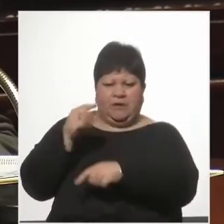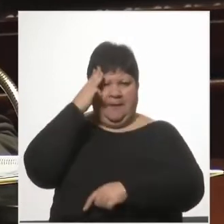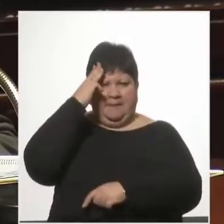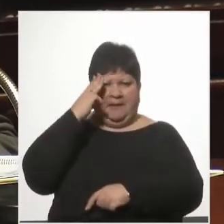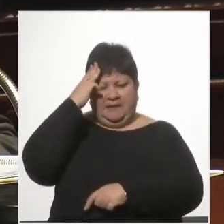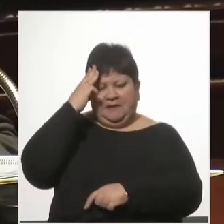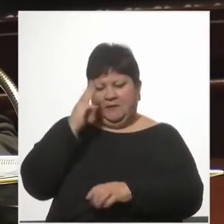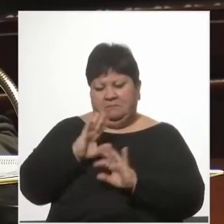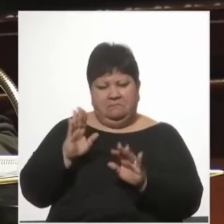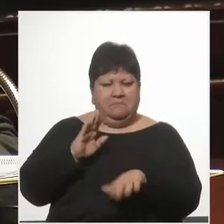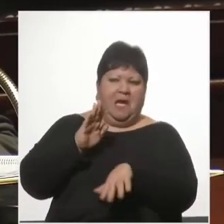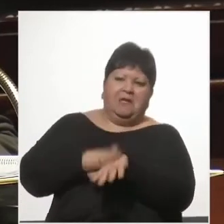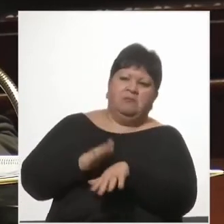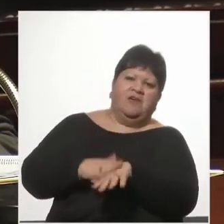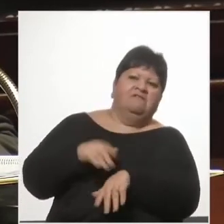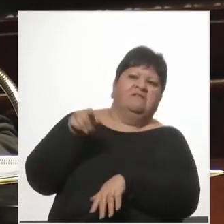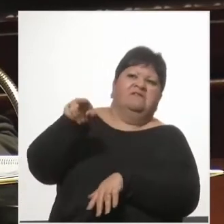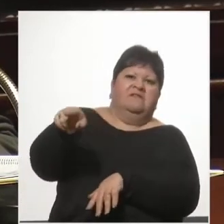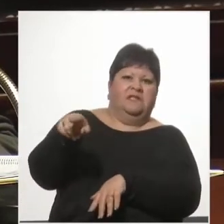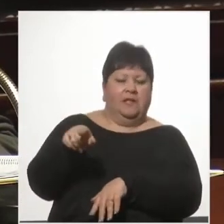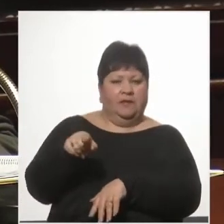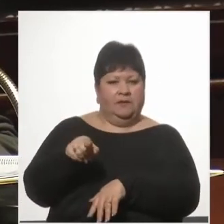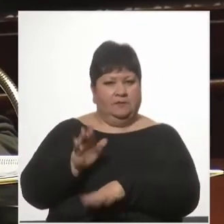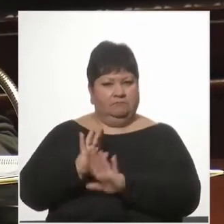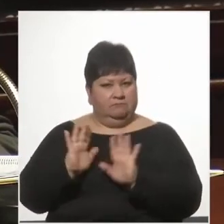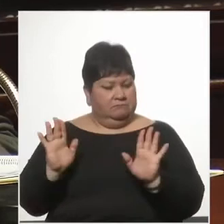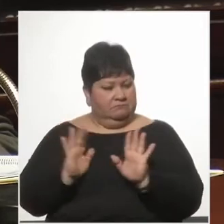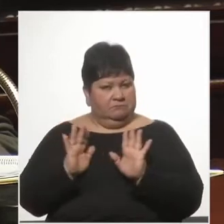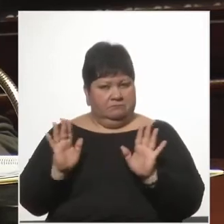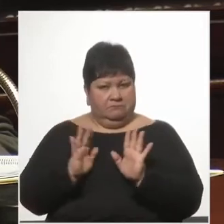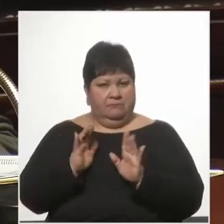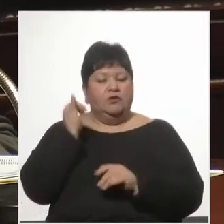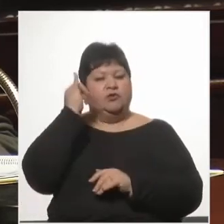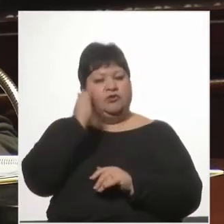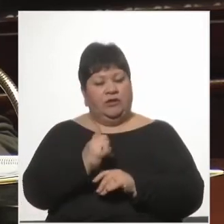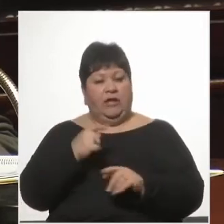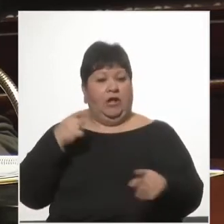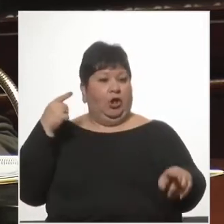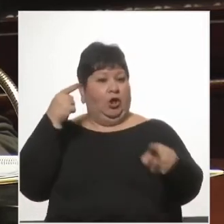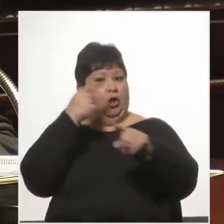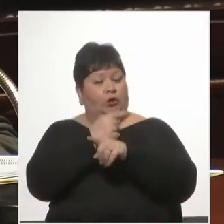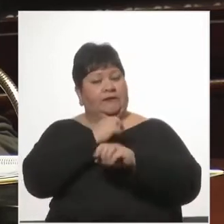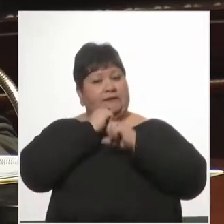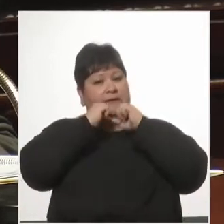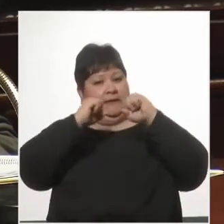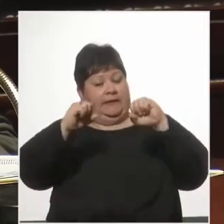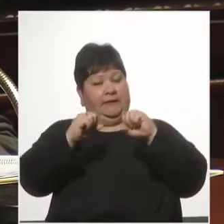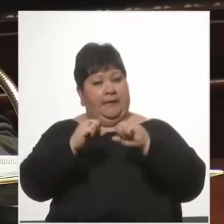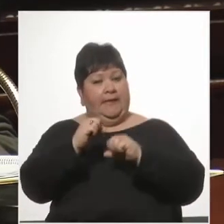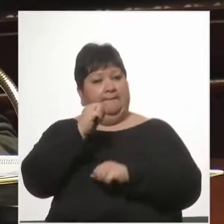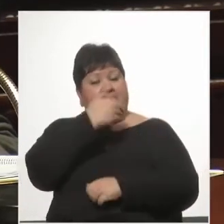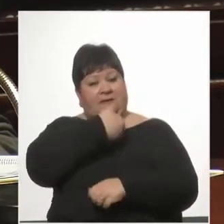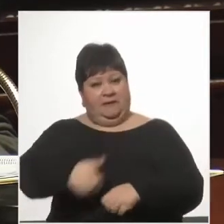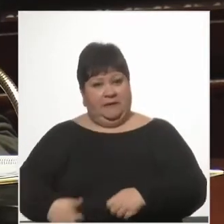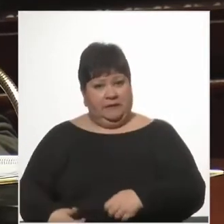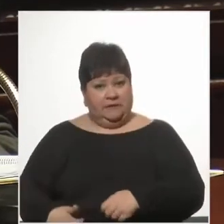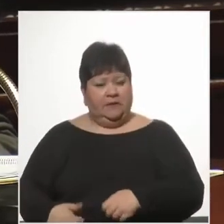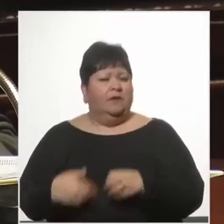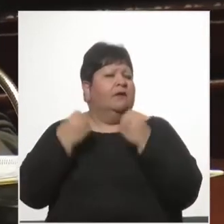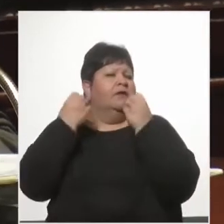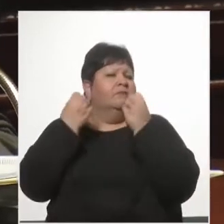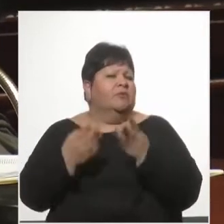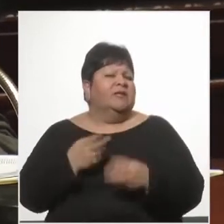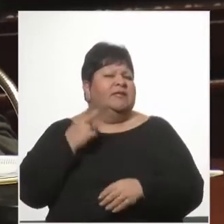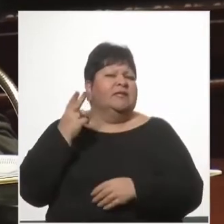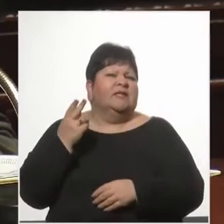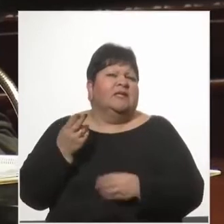le atribuye responsabilidad sobre nada, en cambio lo hace contra la Secretaría de Presidencia. ¿Por qué extraña razón